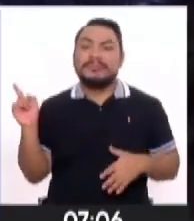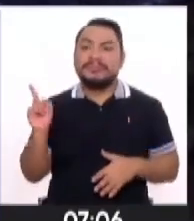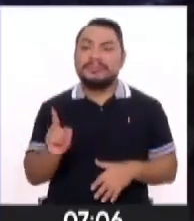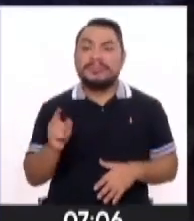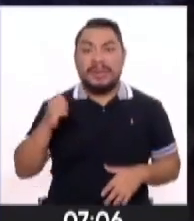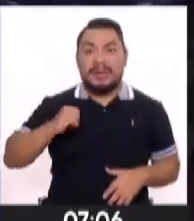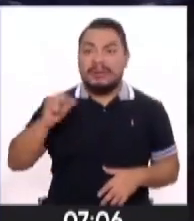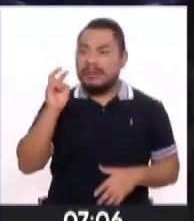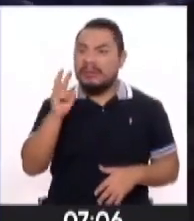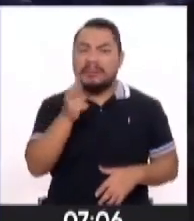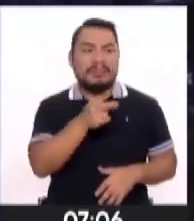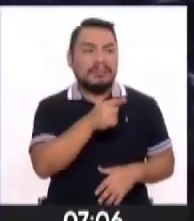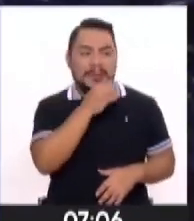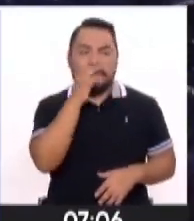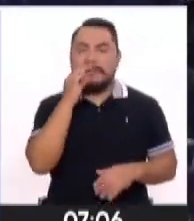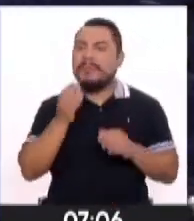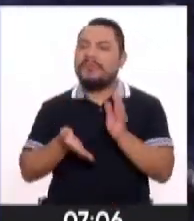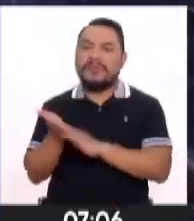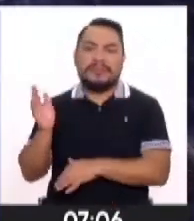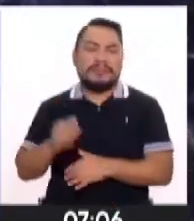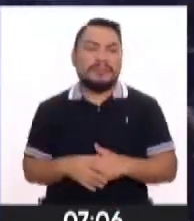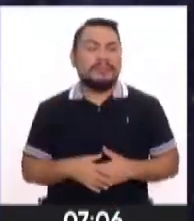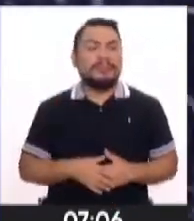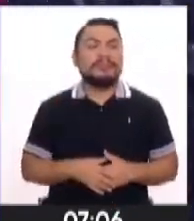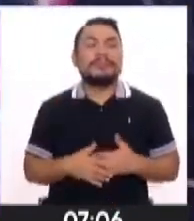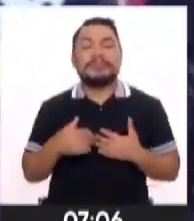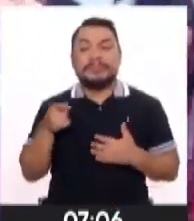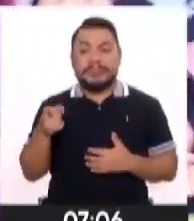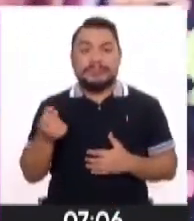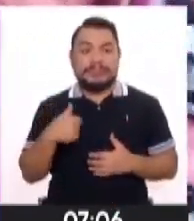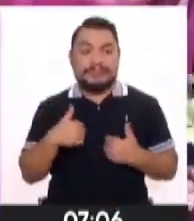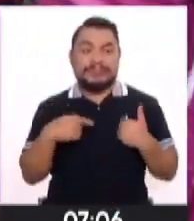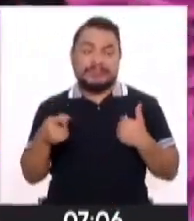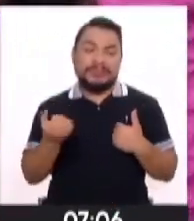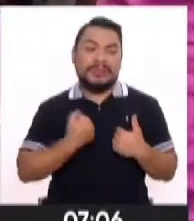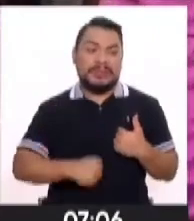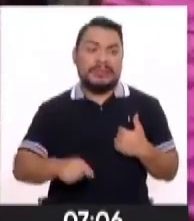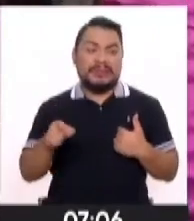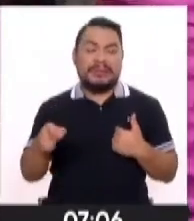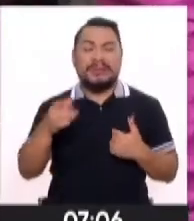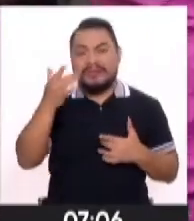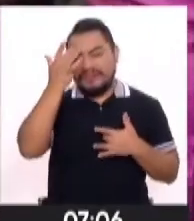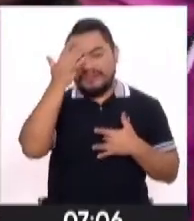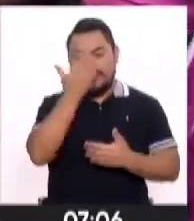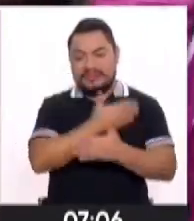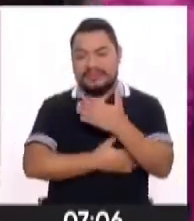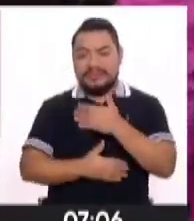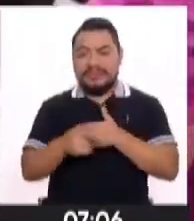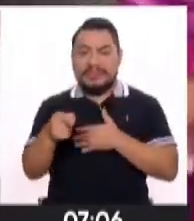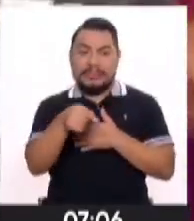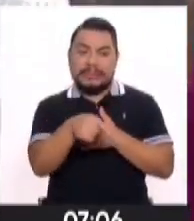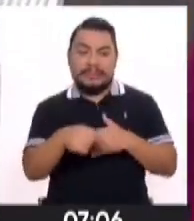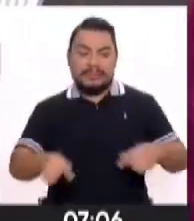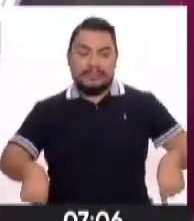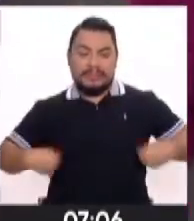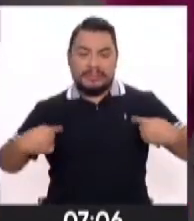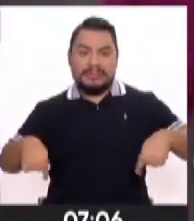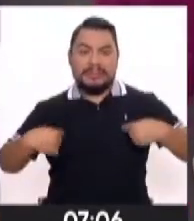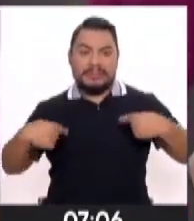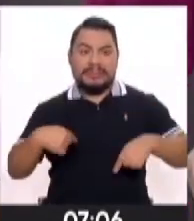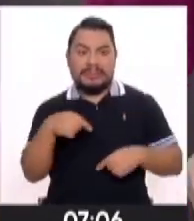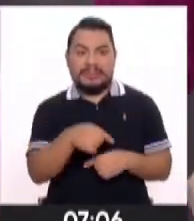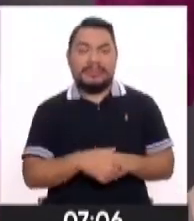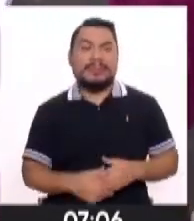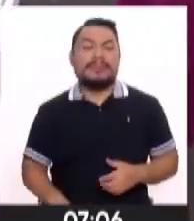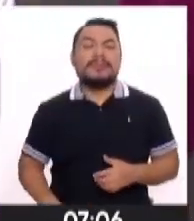fue. Así es, la señora nos indica que pues tiene un hijo que está delicado de salud, incluso acá está su silla de ruedas,